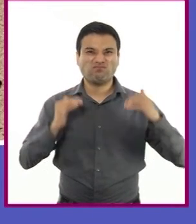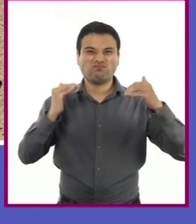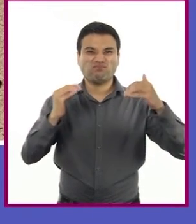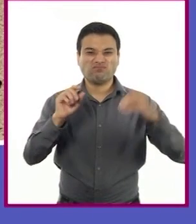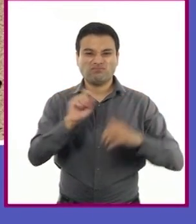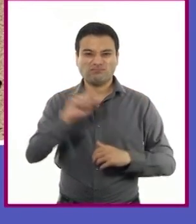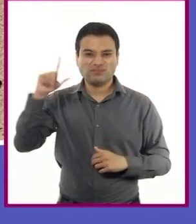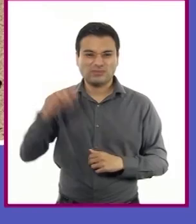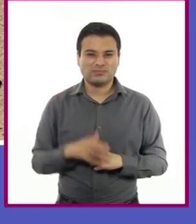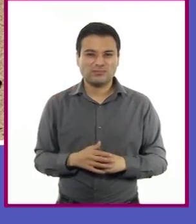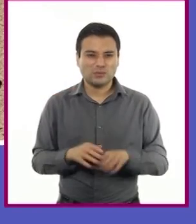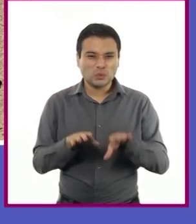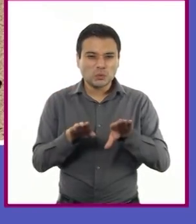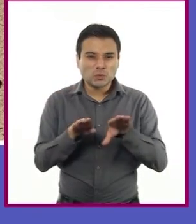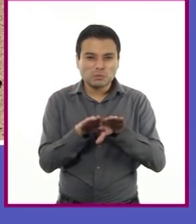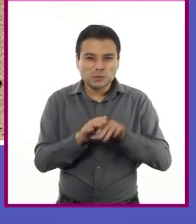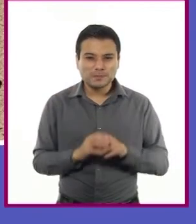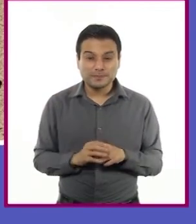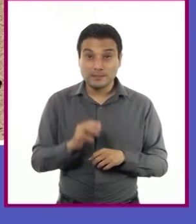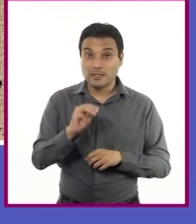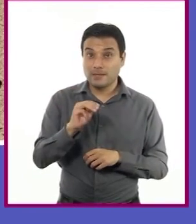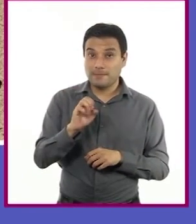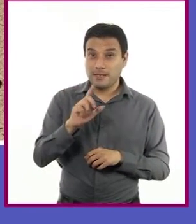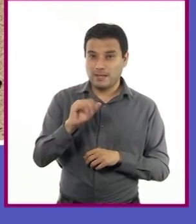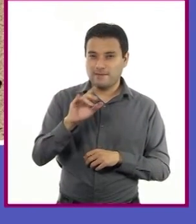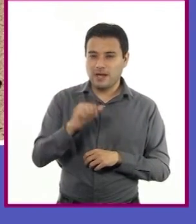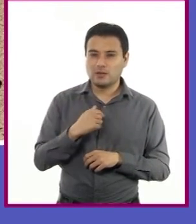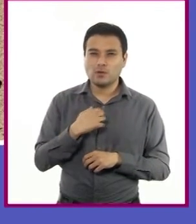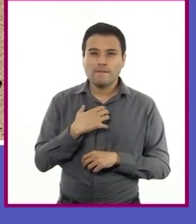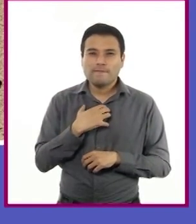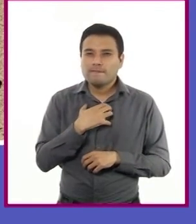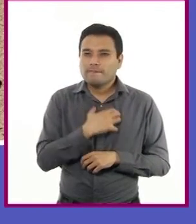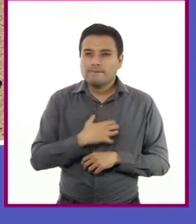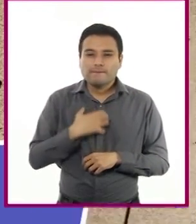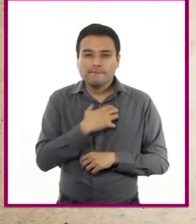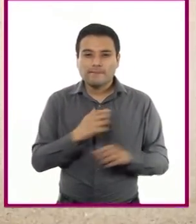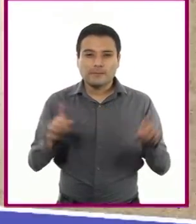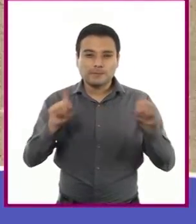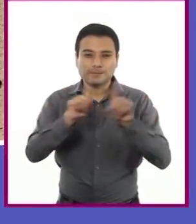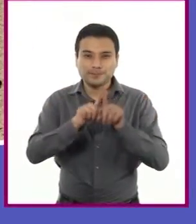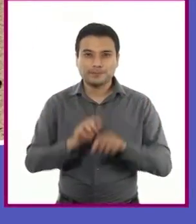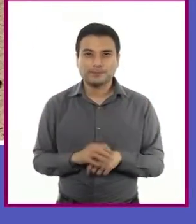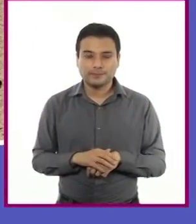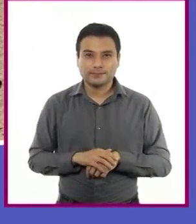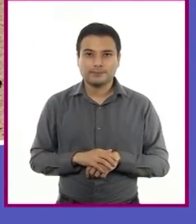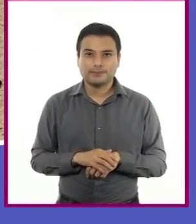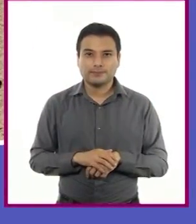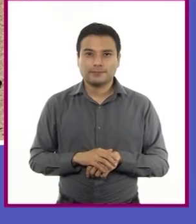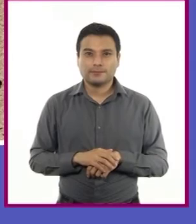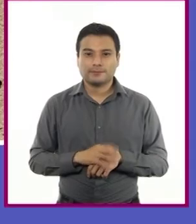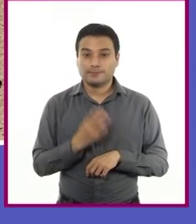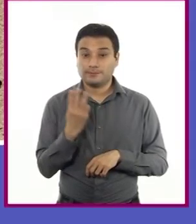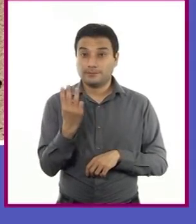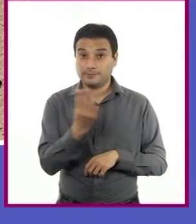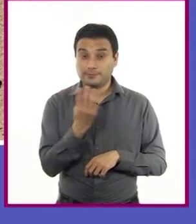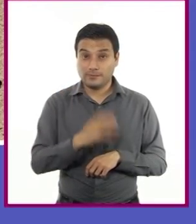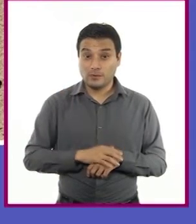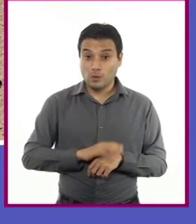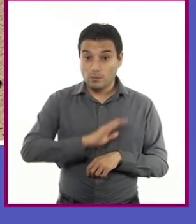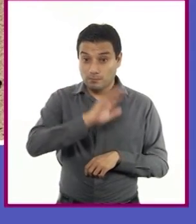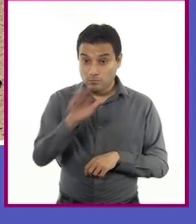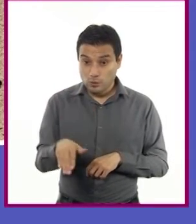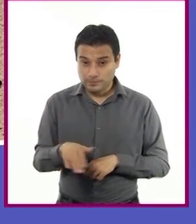Melibea, que en la pérdida de morir los que murieron. 13. La